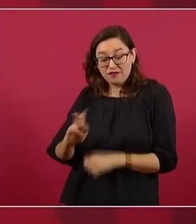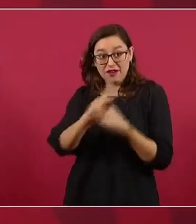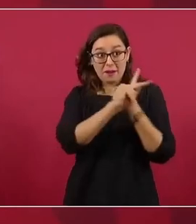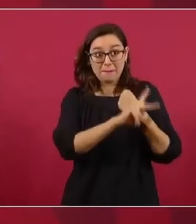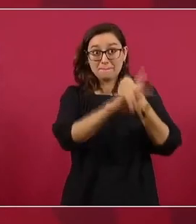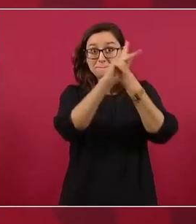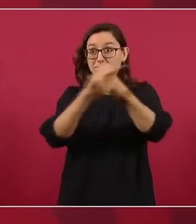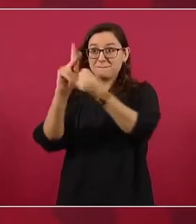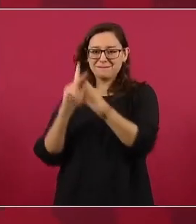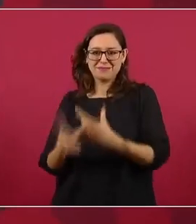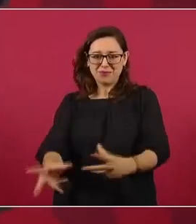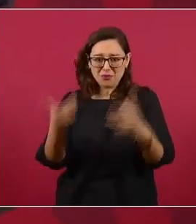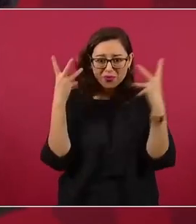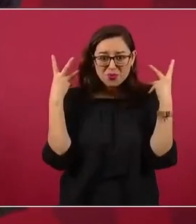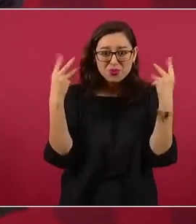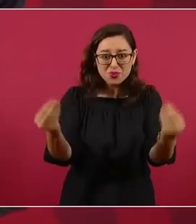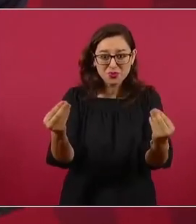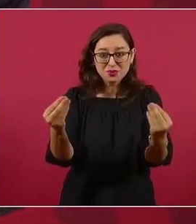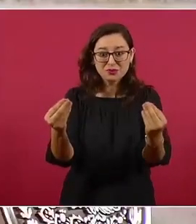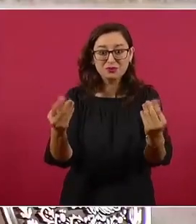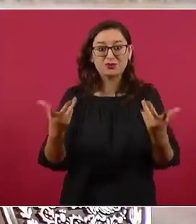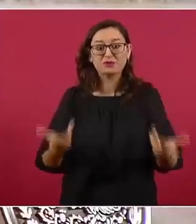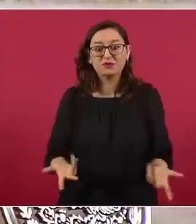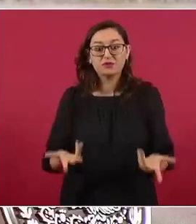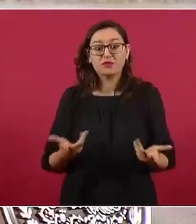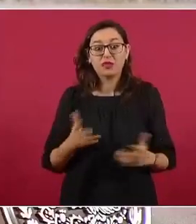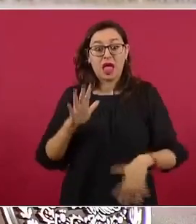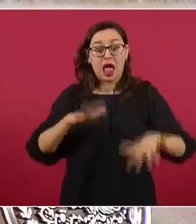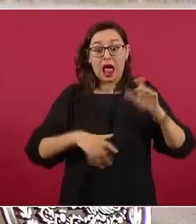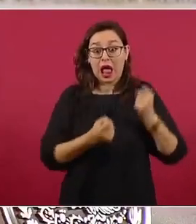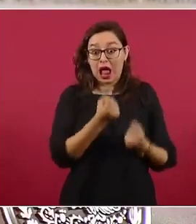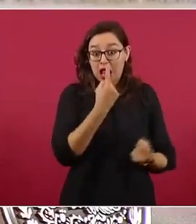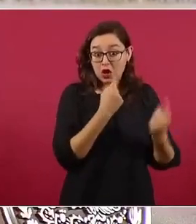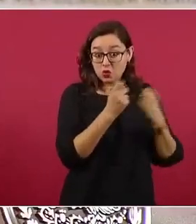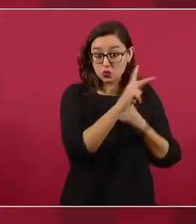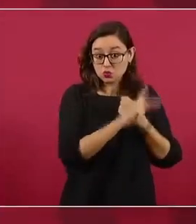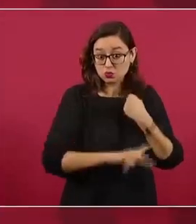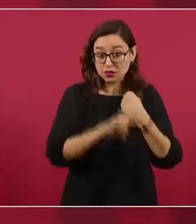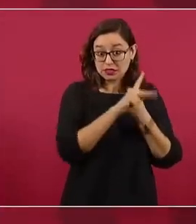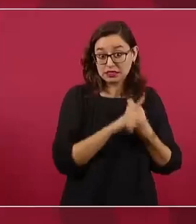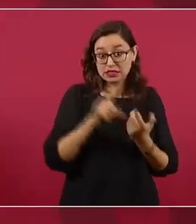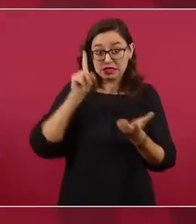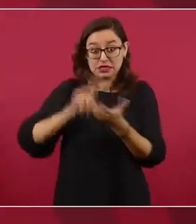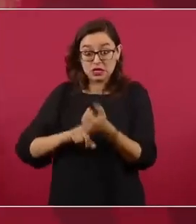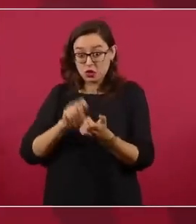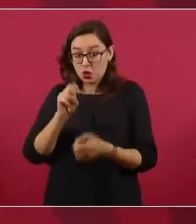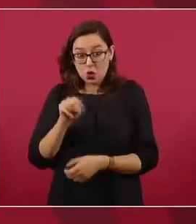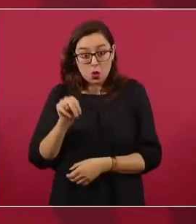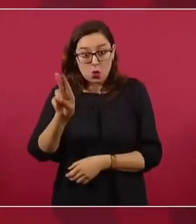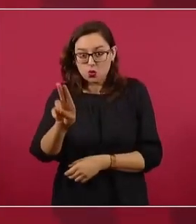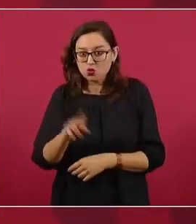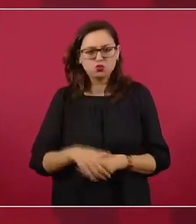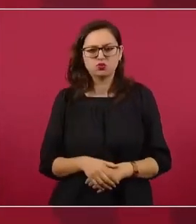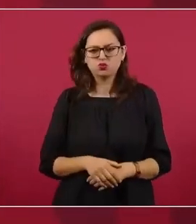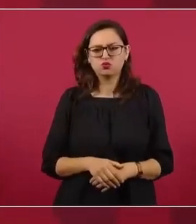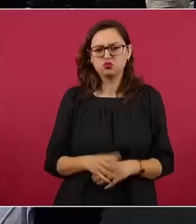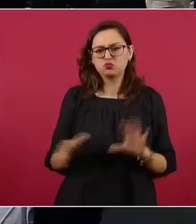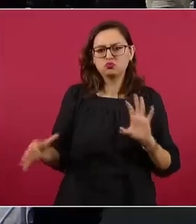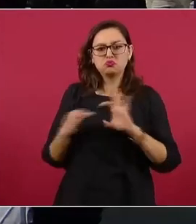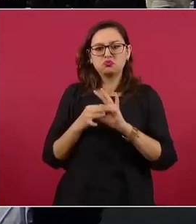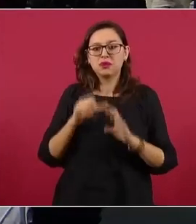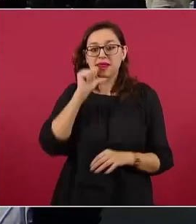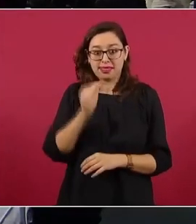porque hay algunos países que no están en la ONU porque no están ahí, ¿no? Sí, pero son economías.